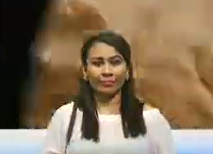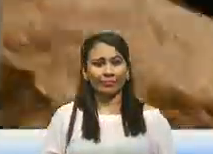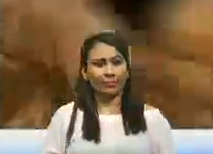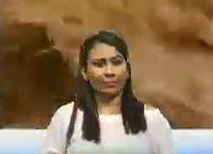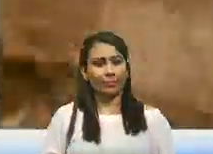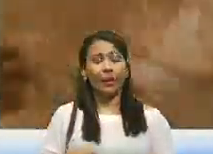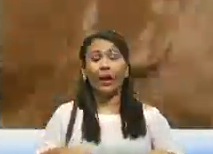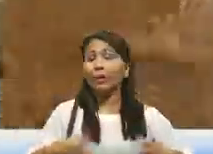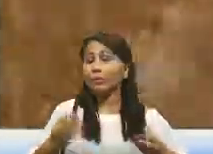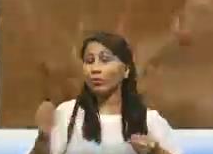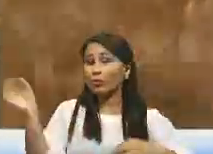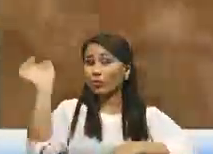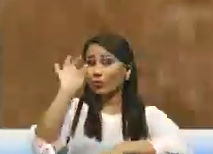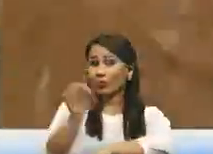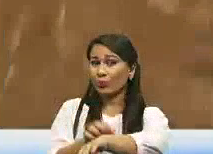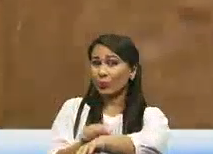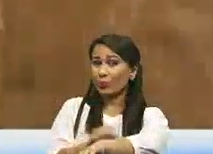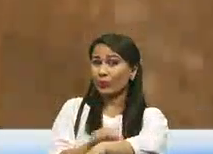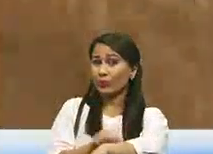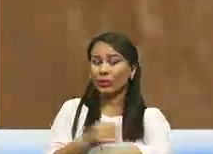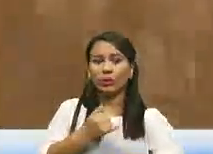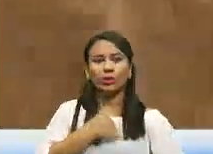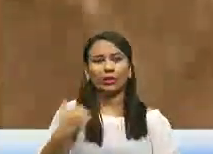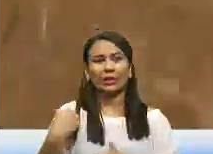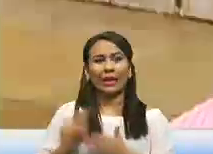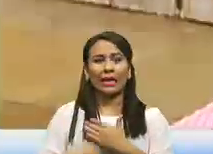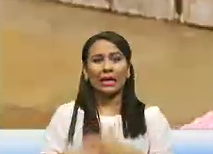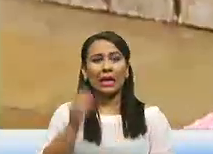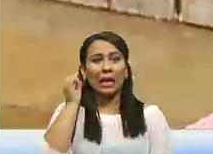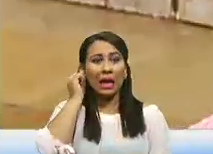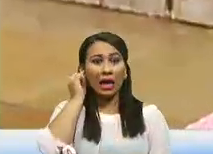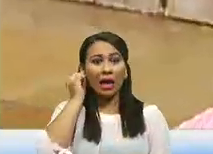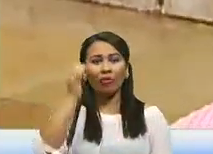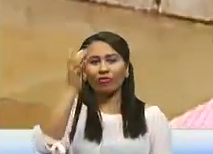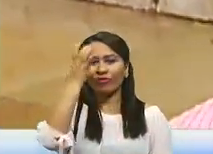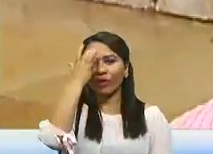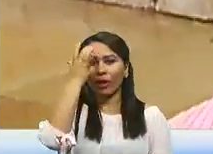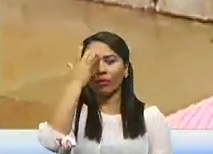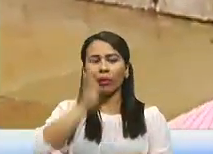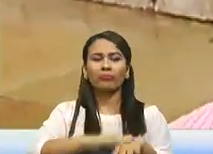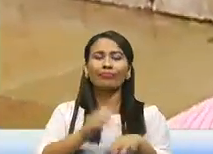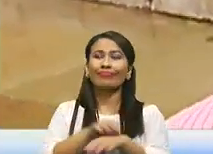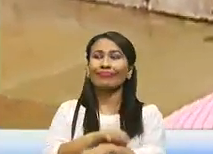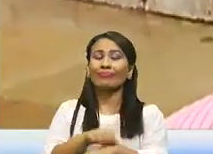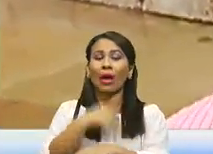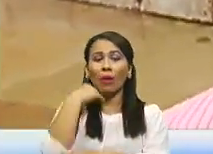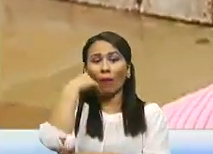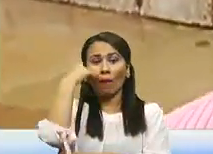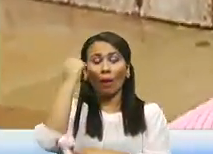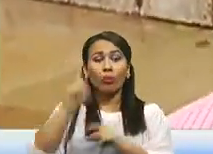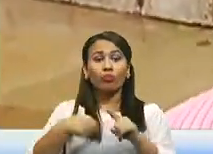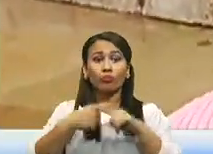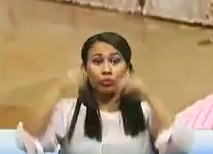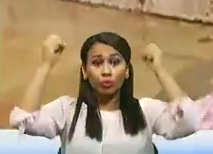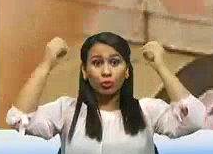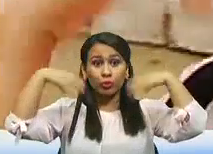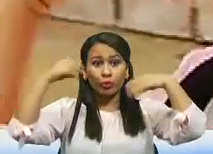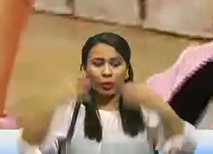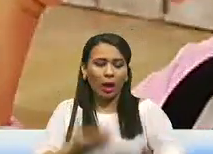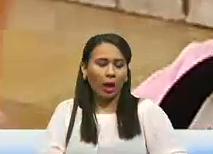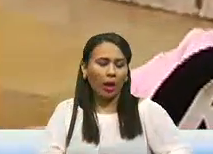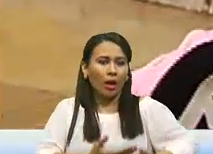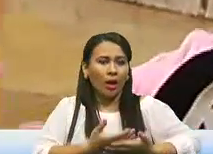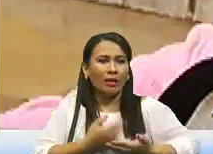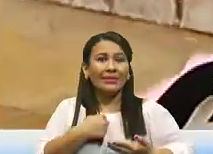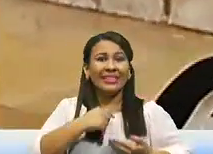Hay muchos mosquitos, tengo una hija que está bien enferma y tengo que, cuando llueve, tengo que sacarla en brazos porque yo